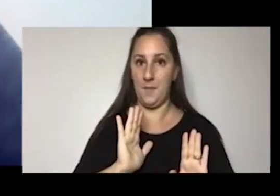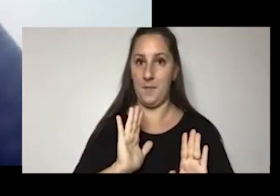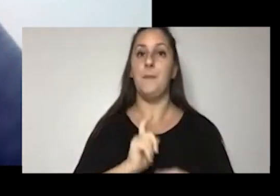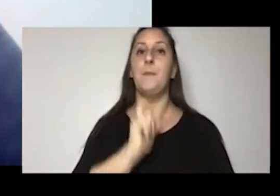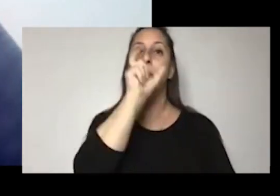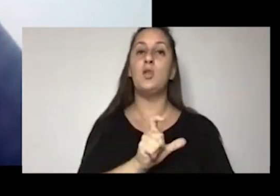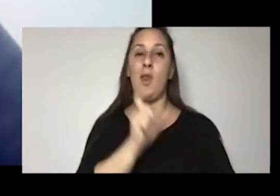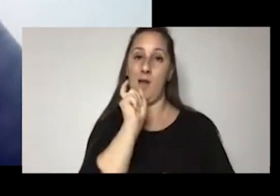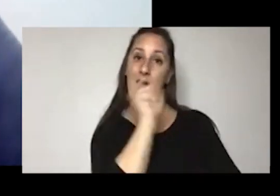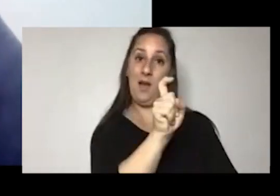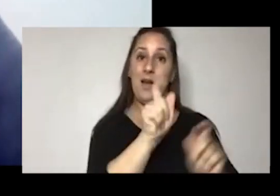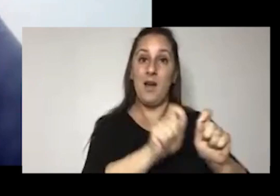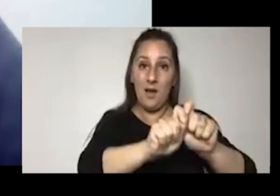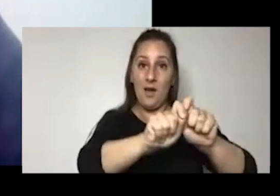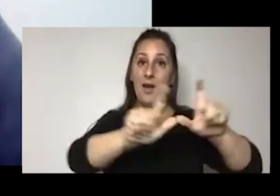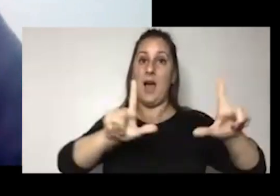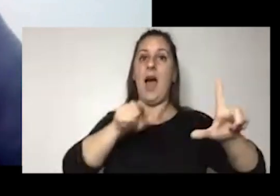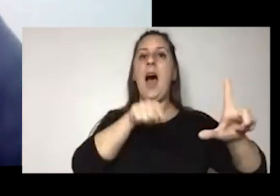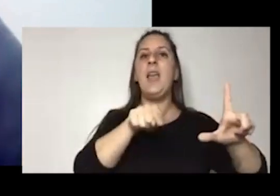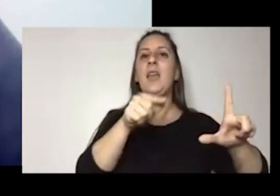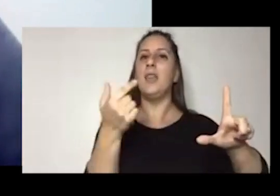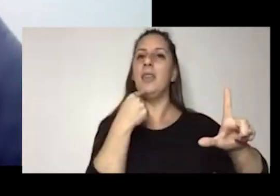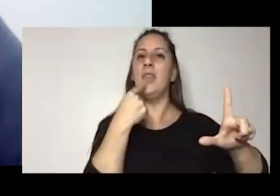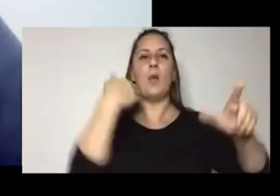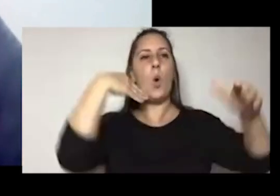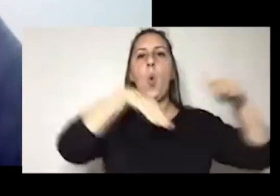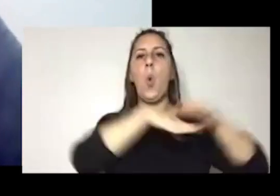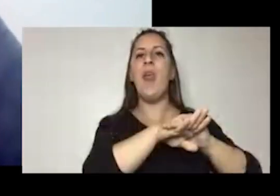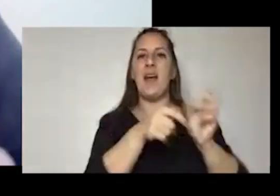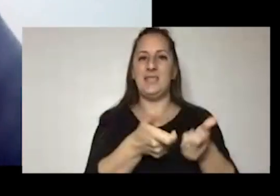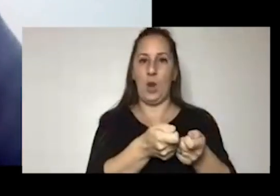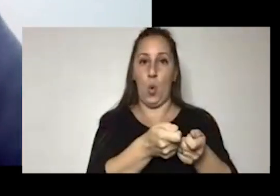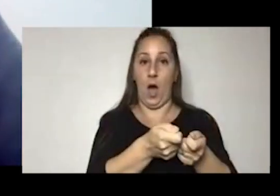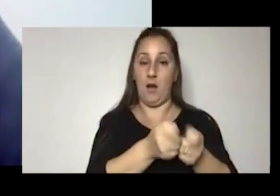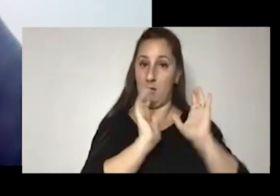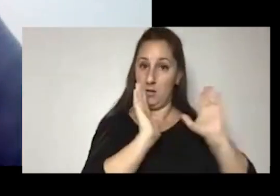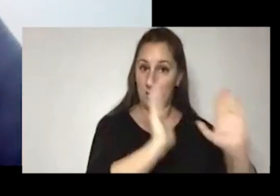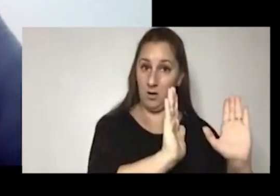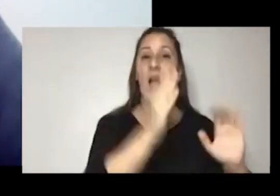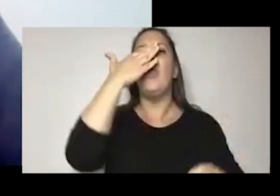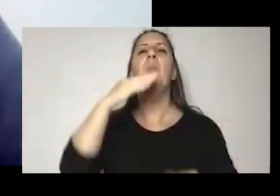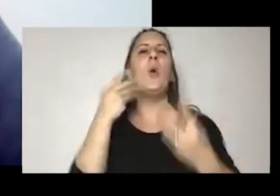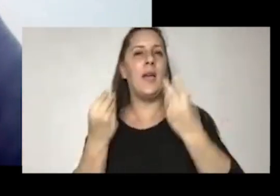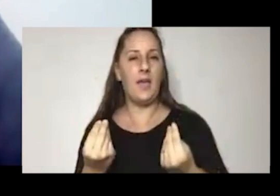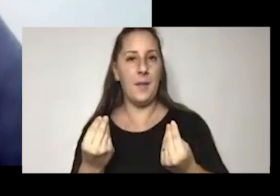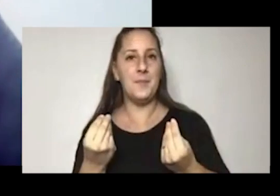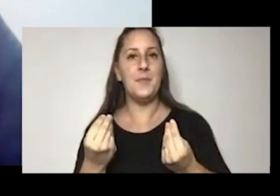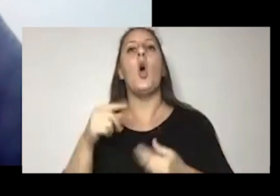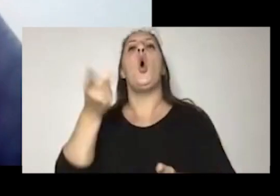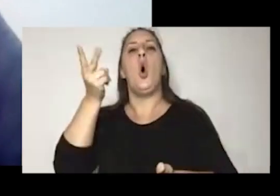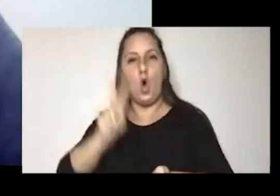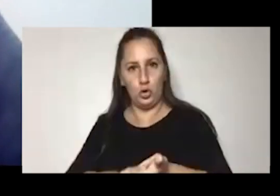ya directamente lo dejás guardado en tu teléfono. Y después lo que debes hacer es generar otra vez el